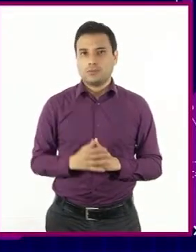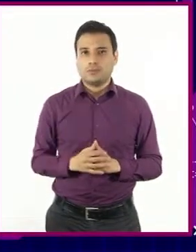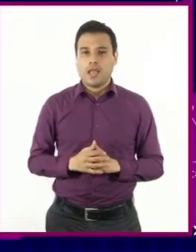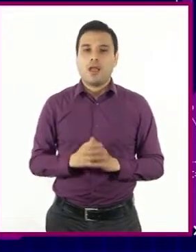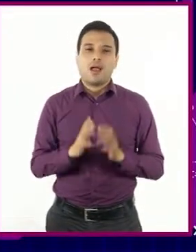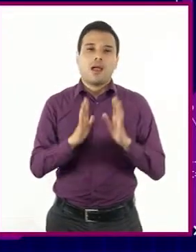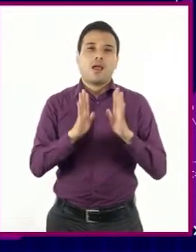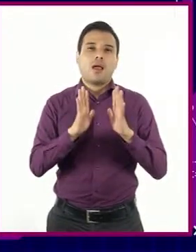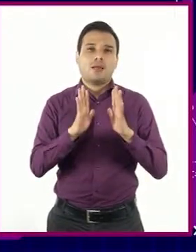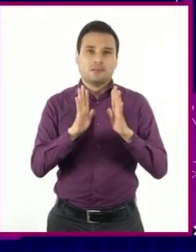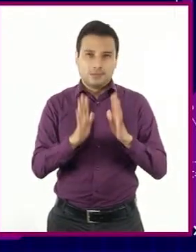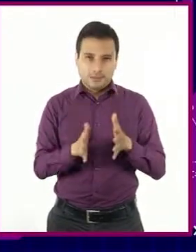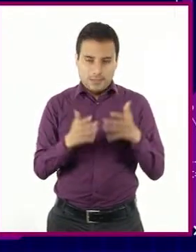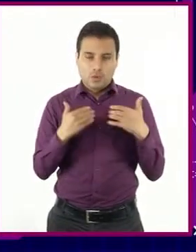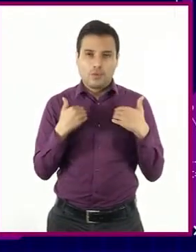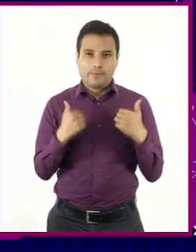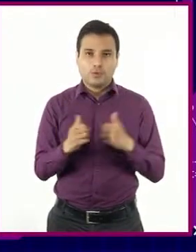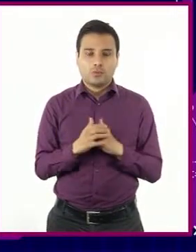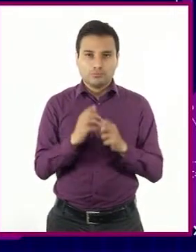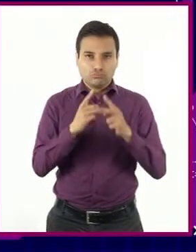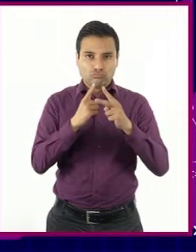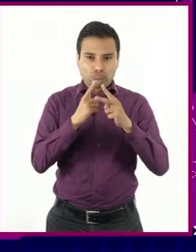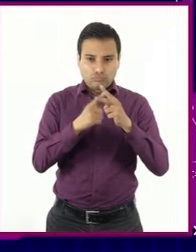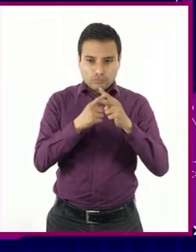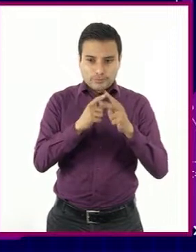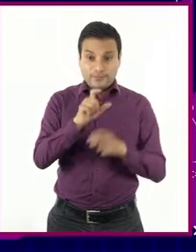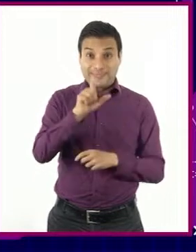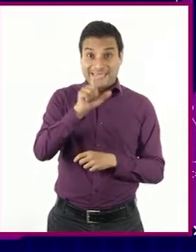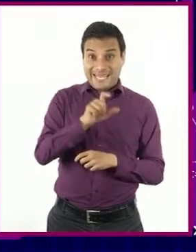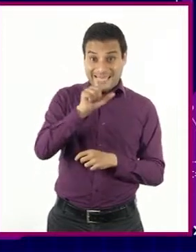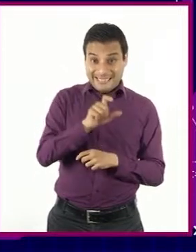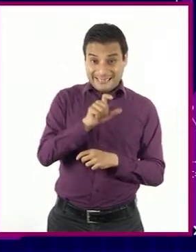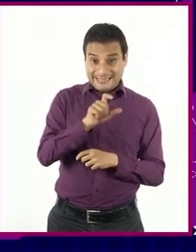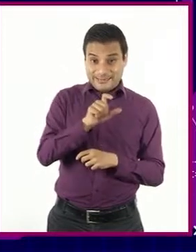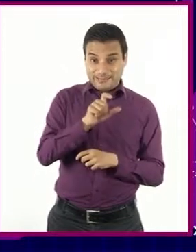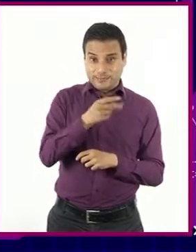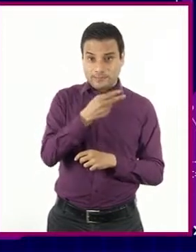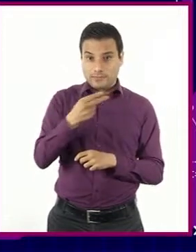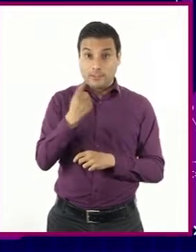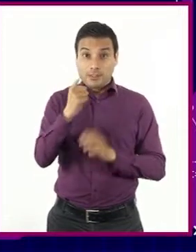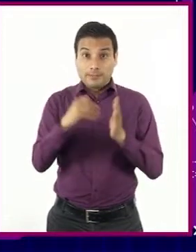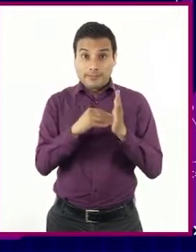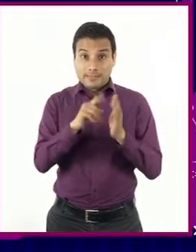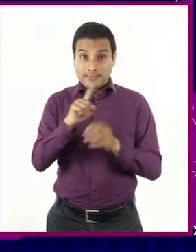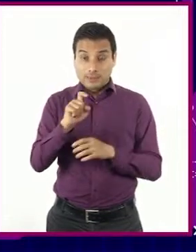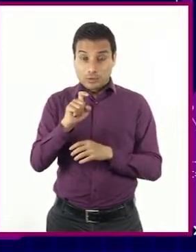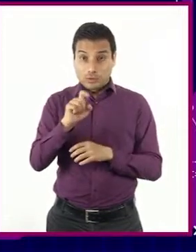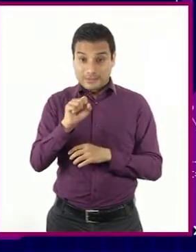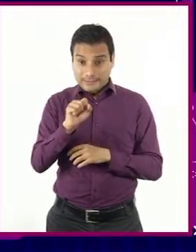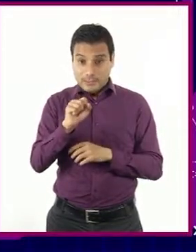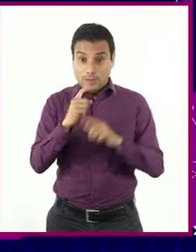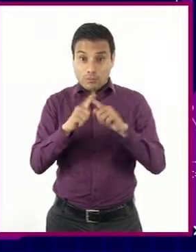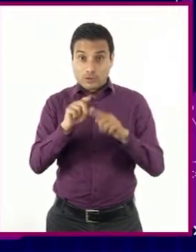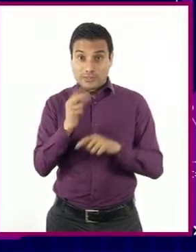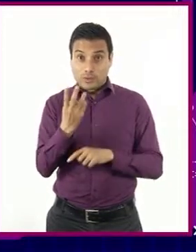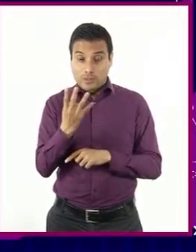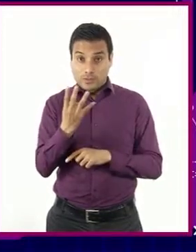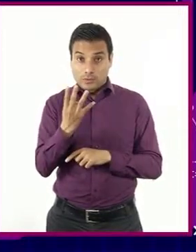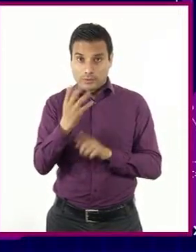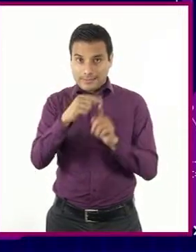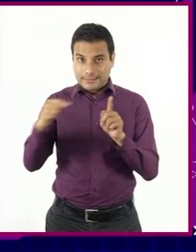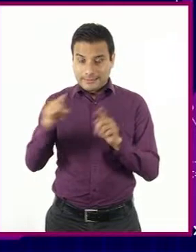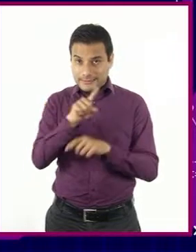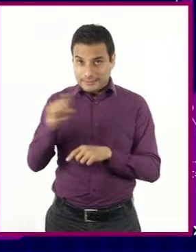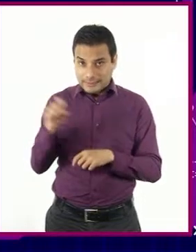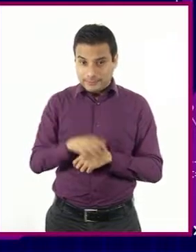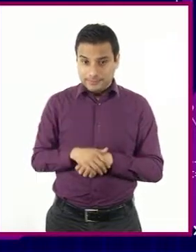claro, maestra. Se resuelve. X es igual a 1,160 por 84 entre 100.